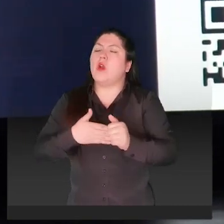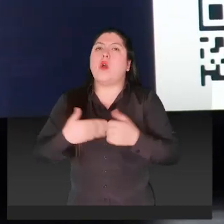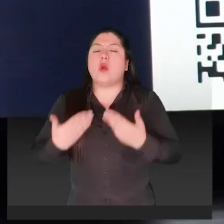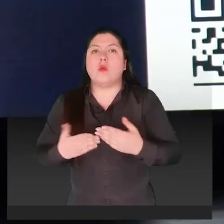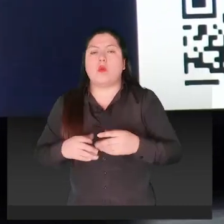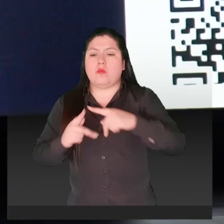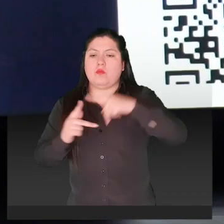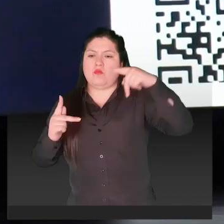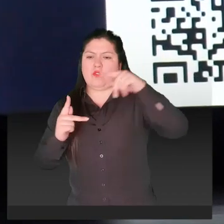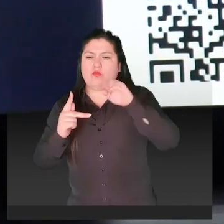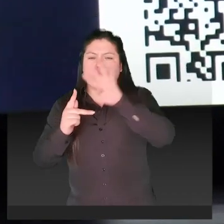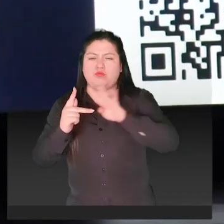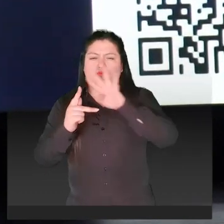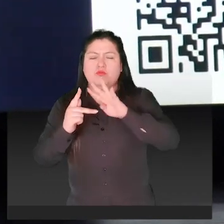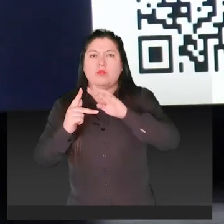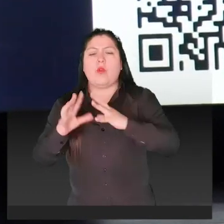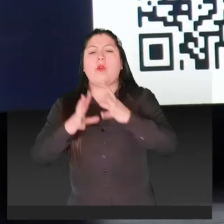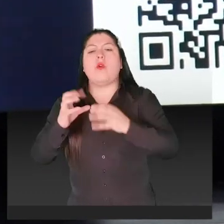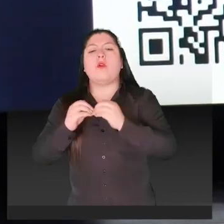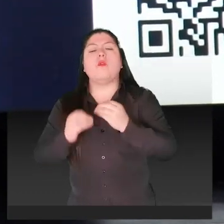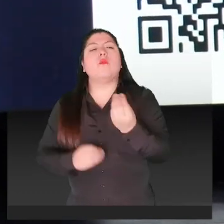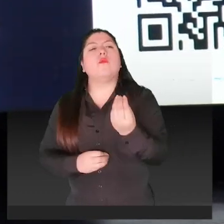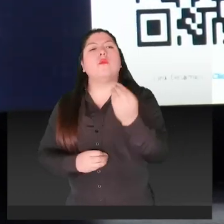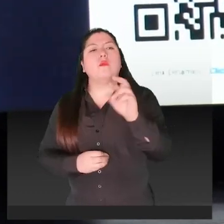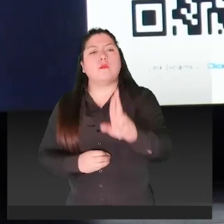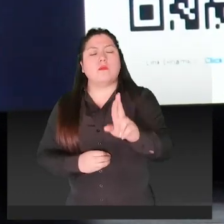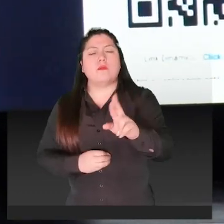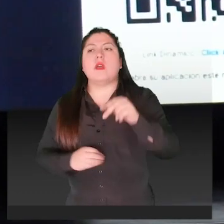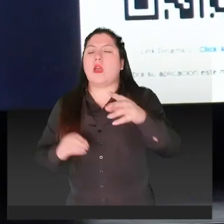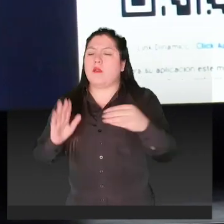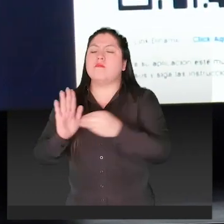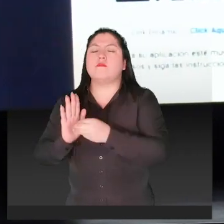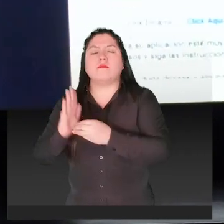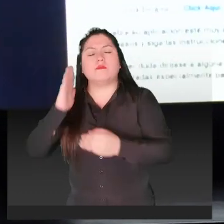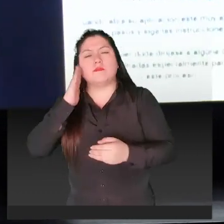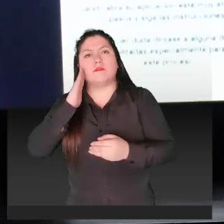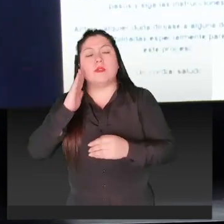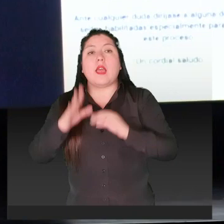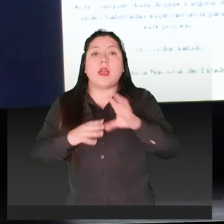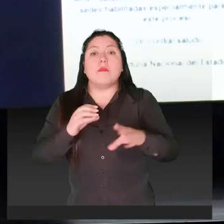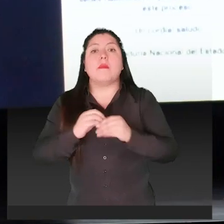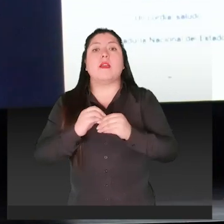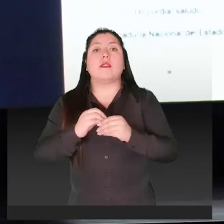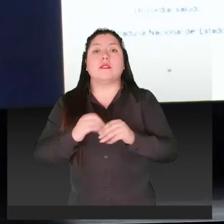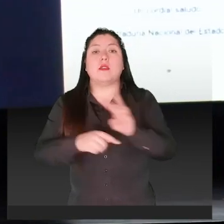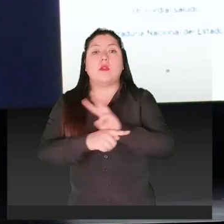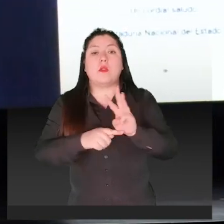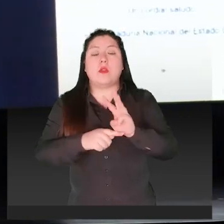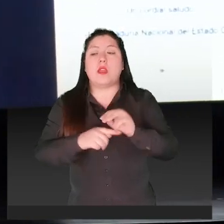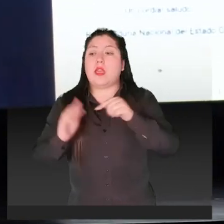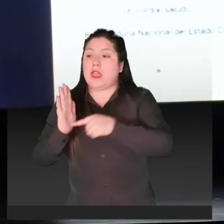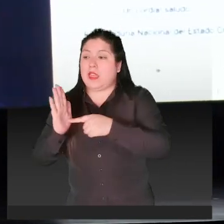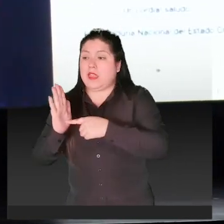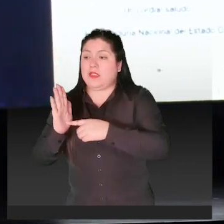las indicaciones de habilitación. Tendrá un código QR que podrá ser verificado con el